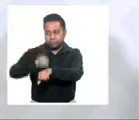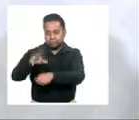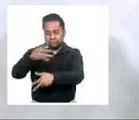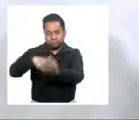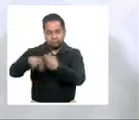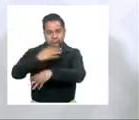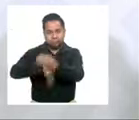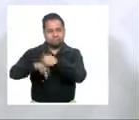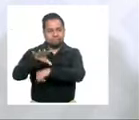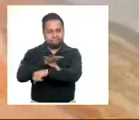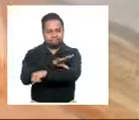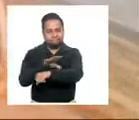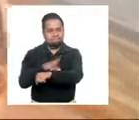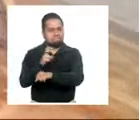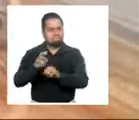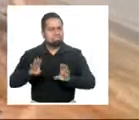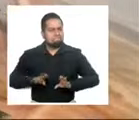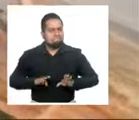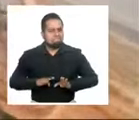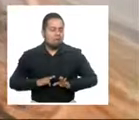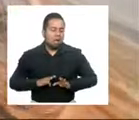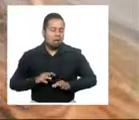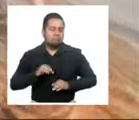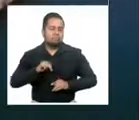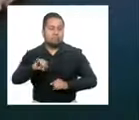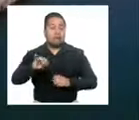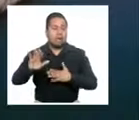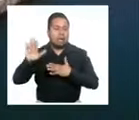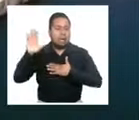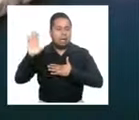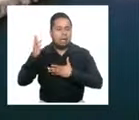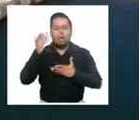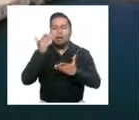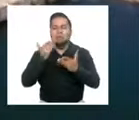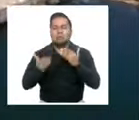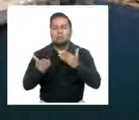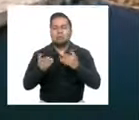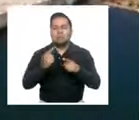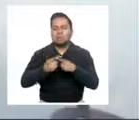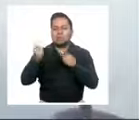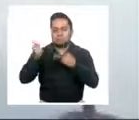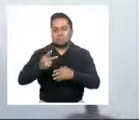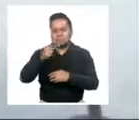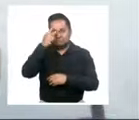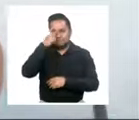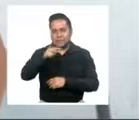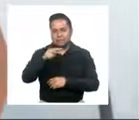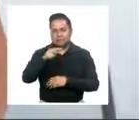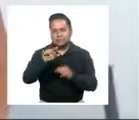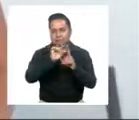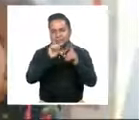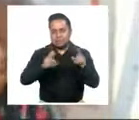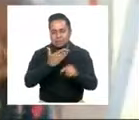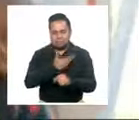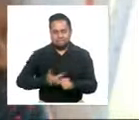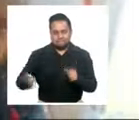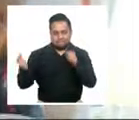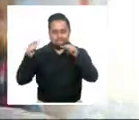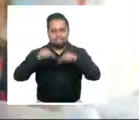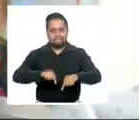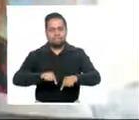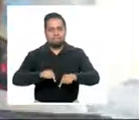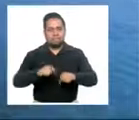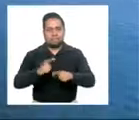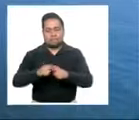que ver con el compromiso, ahora que estuvimos el presidente de la República, el